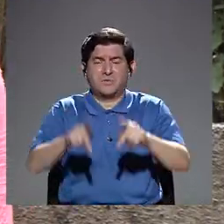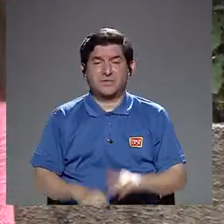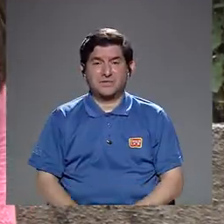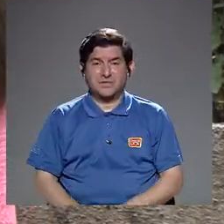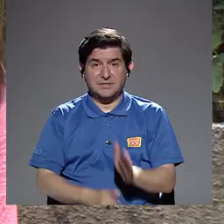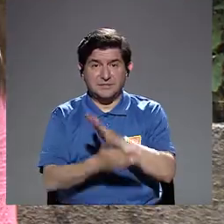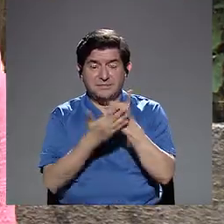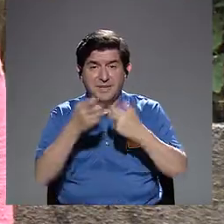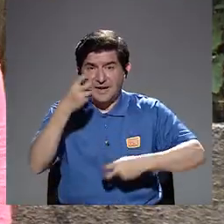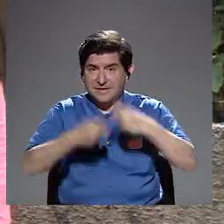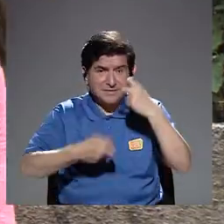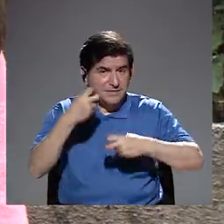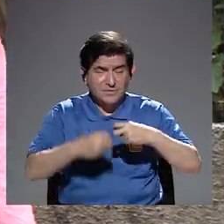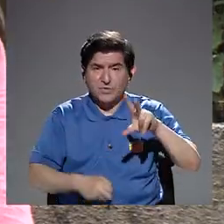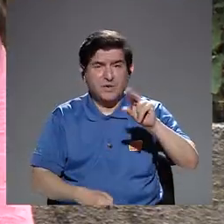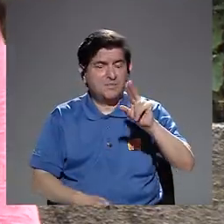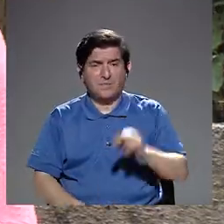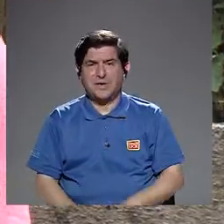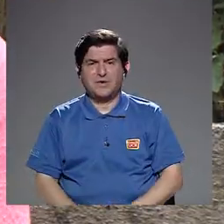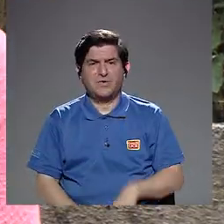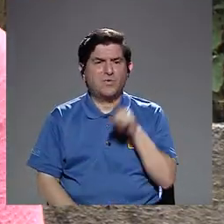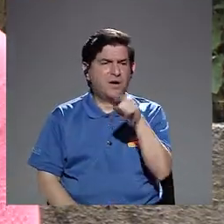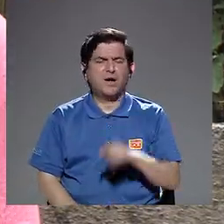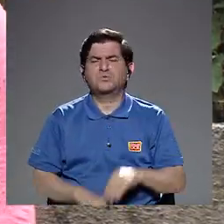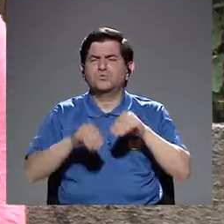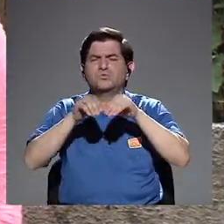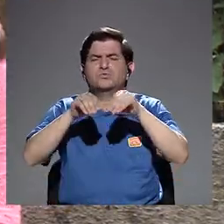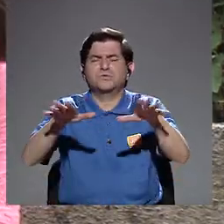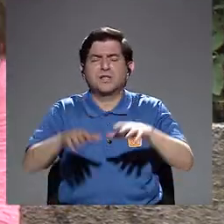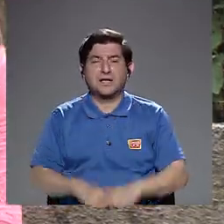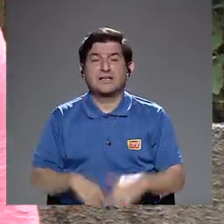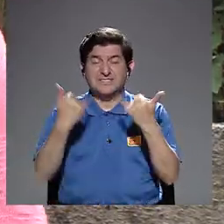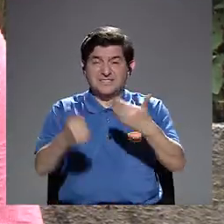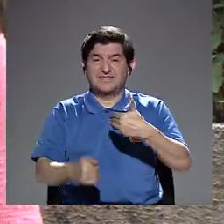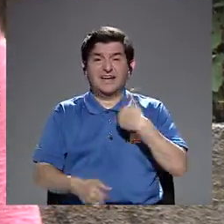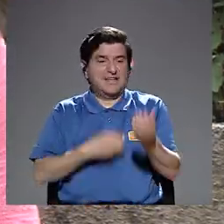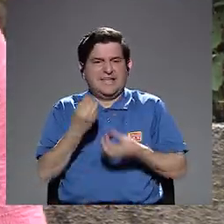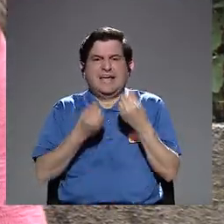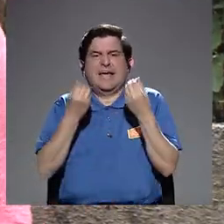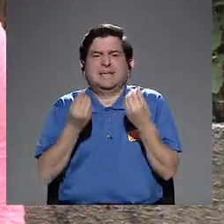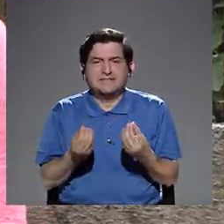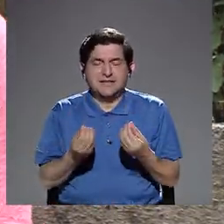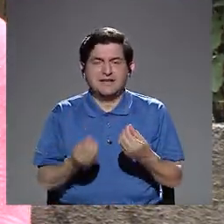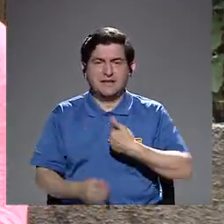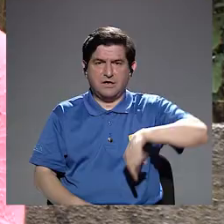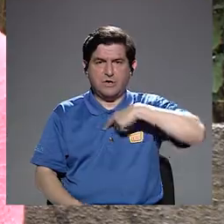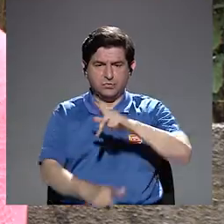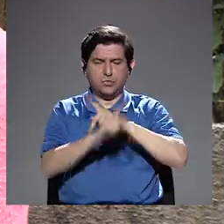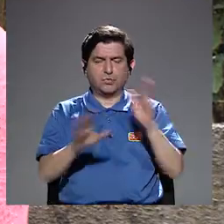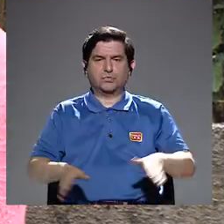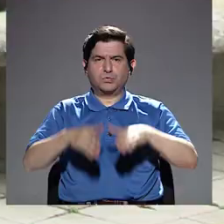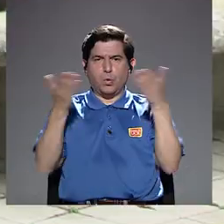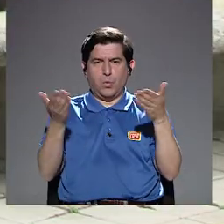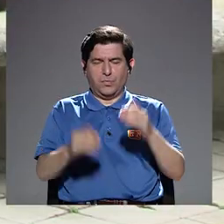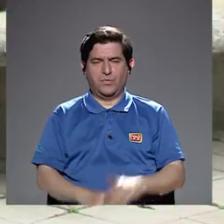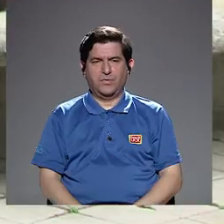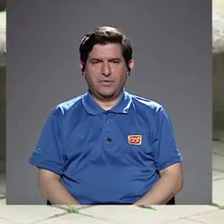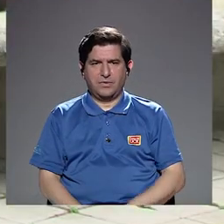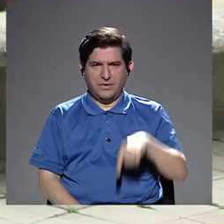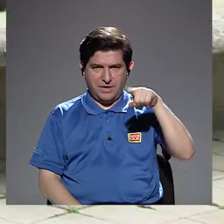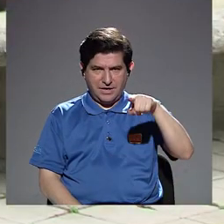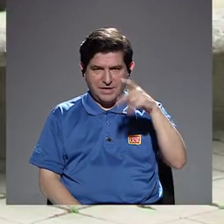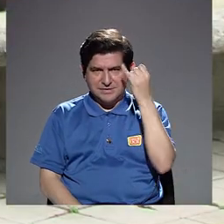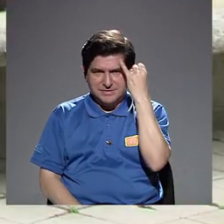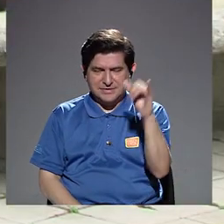parte donde el problema no es quién se lo pegó, sino lo tenemos, qué hacemos y cómo nos vamos a proteger. Incluso en esta